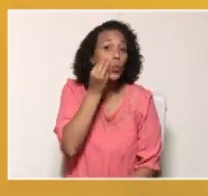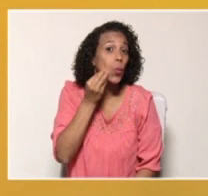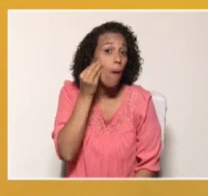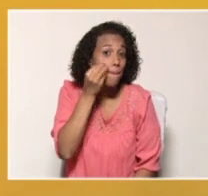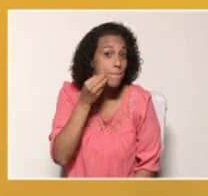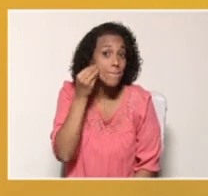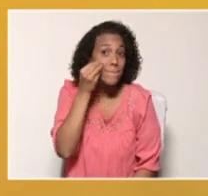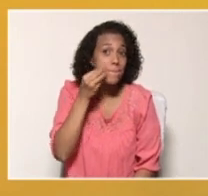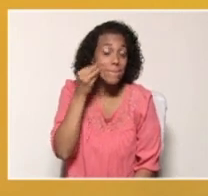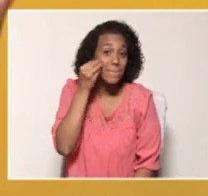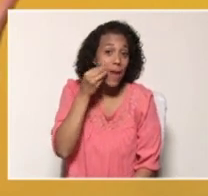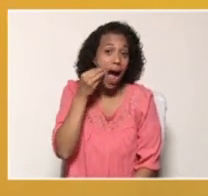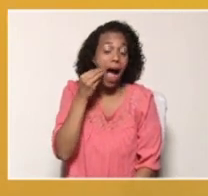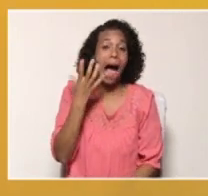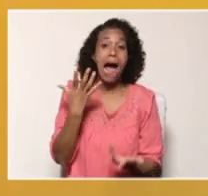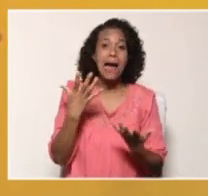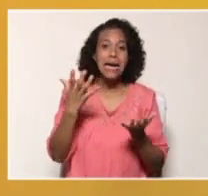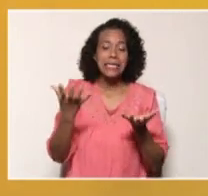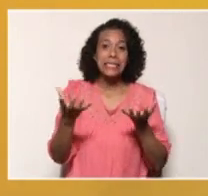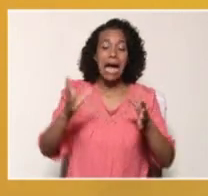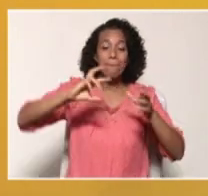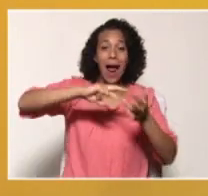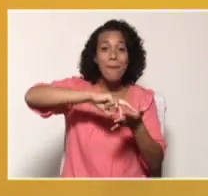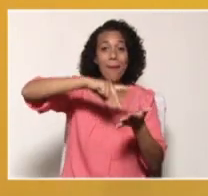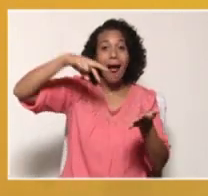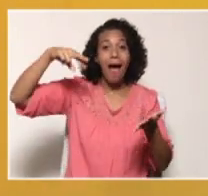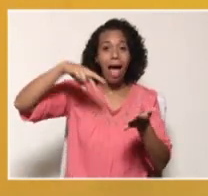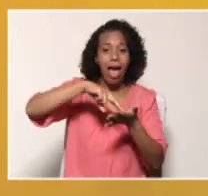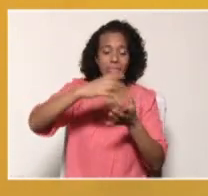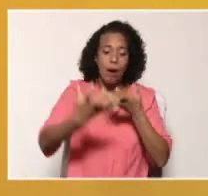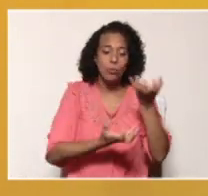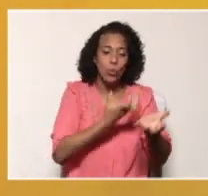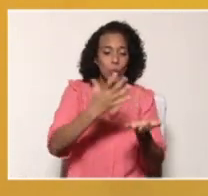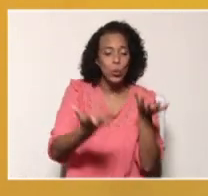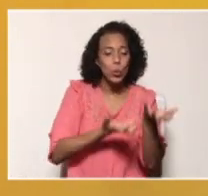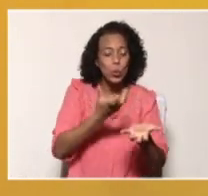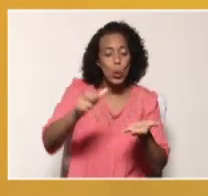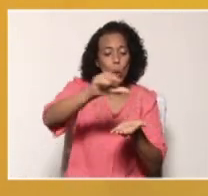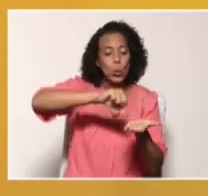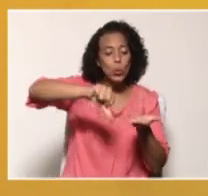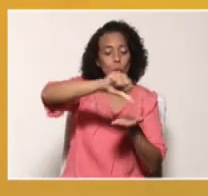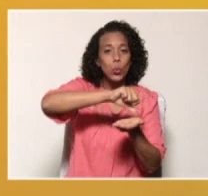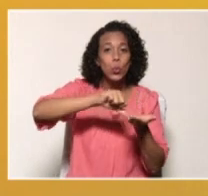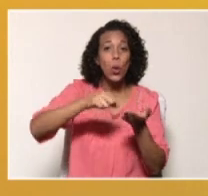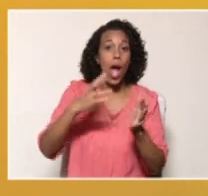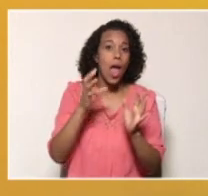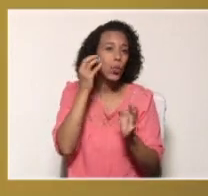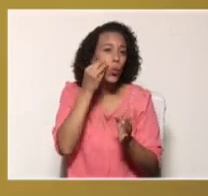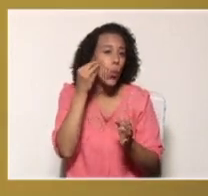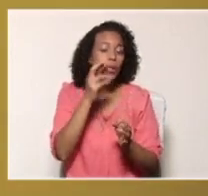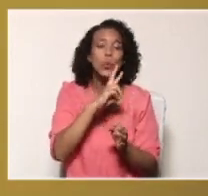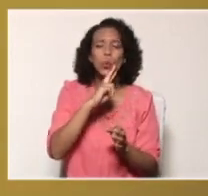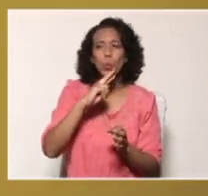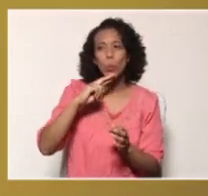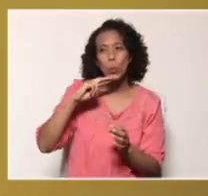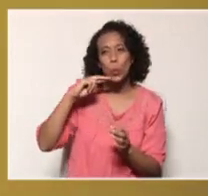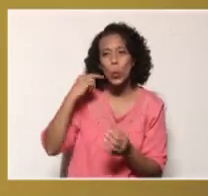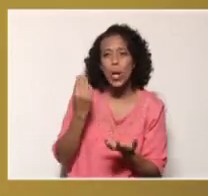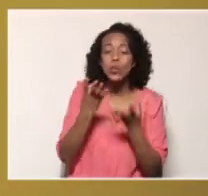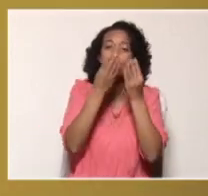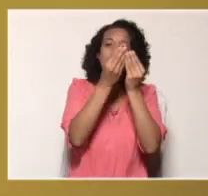el tomate le podemos preparar salsas para acompañar la pasta de nuestros niños y niñas. El tomate es dulce,